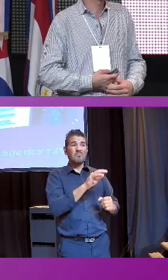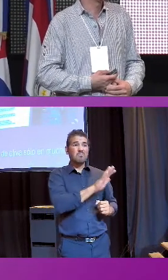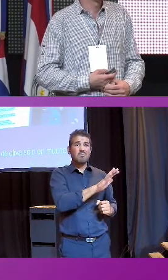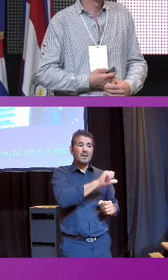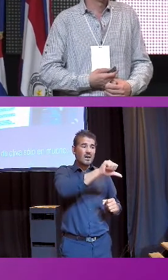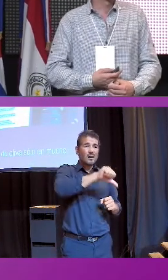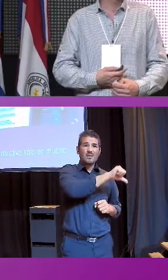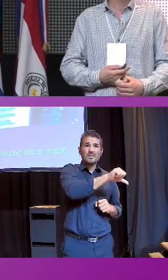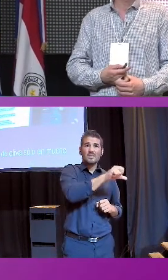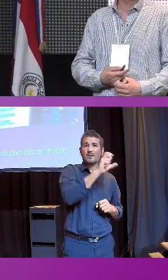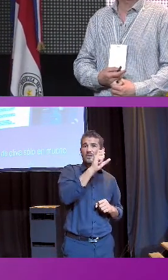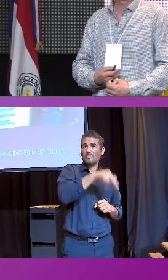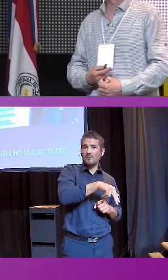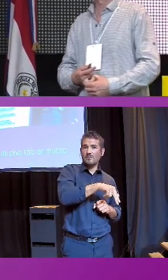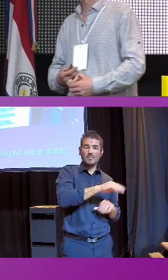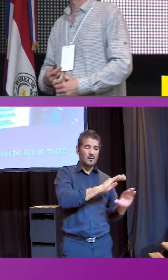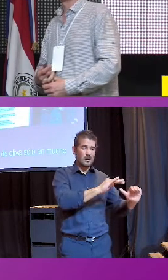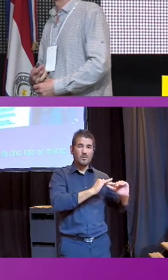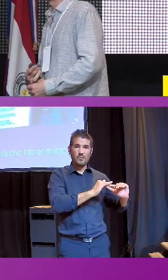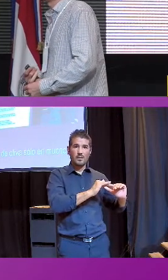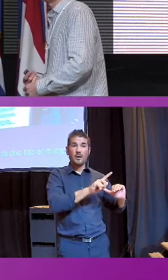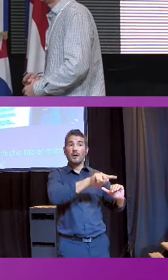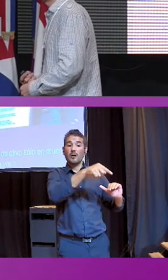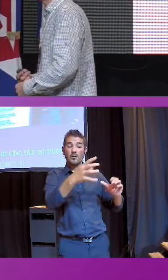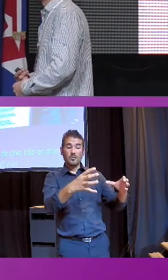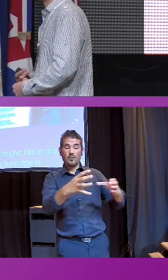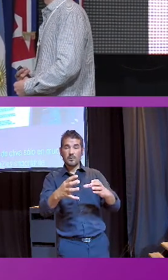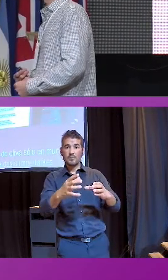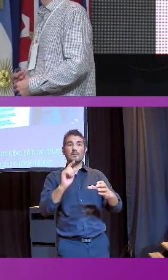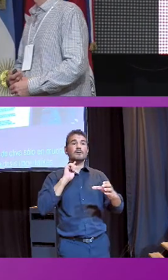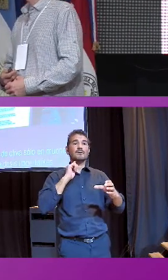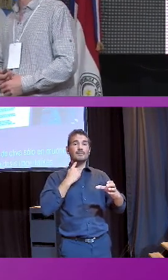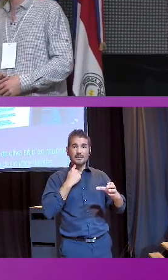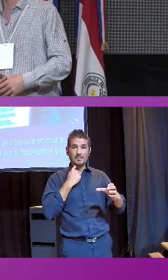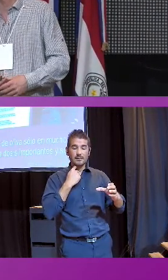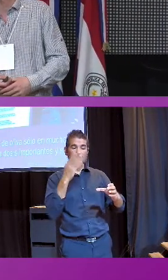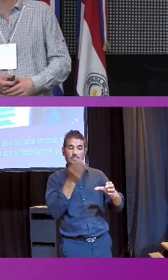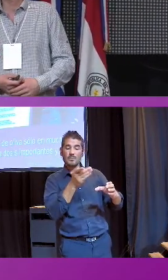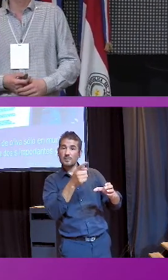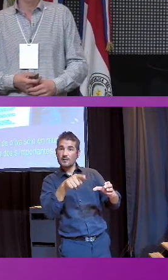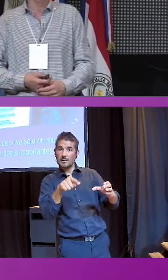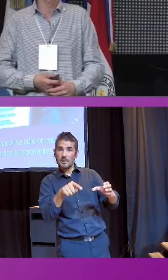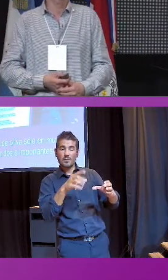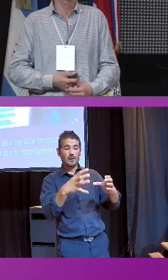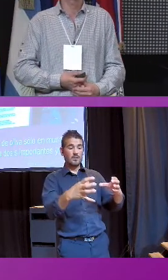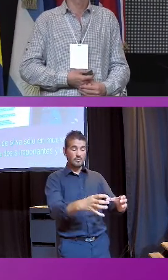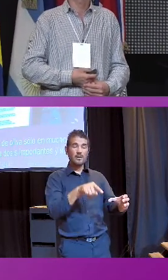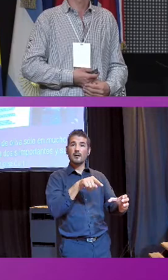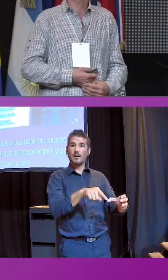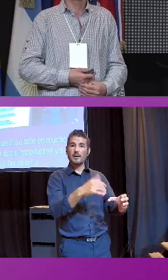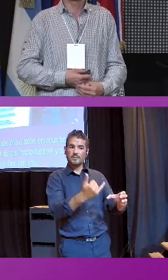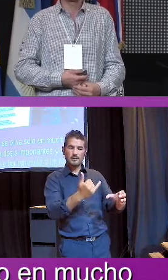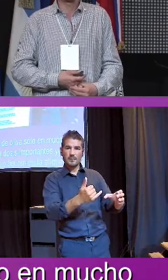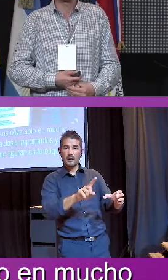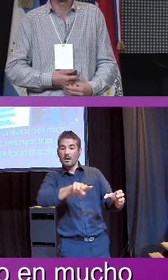¿Sí? El 30% tenía niveles a dosis importantes y solo el 15% tenía aquello que le dijeron o que figuraba en la etiqueta